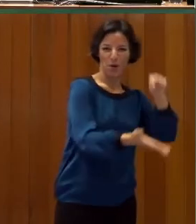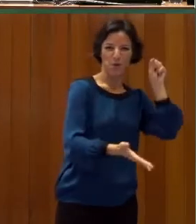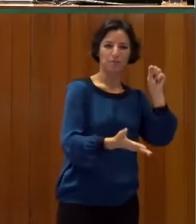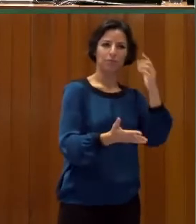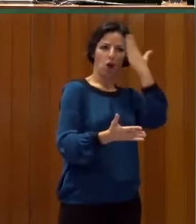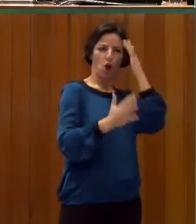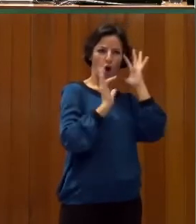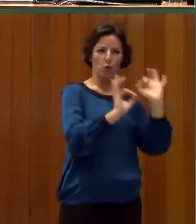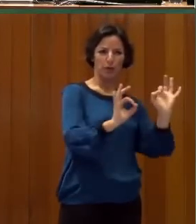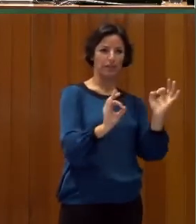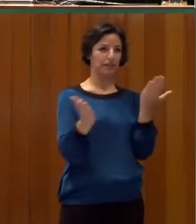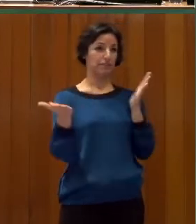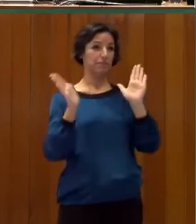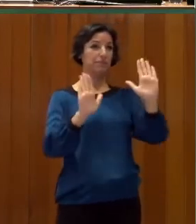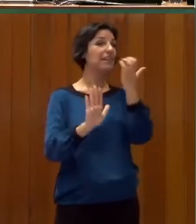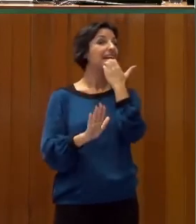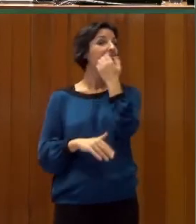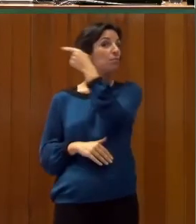Aquí os presento unos ejemplos